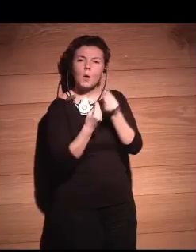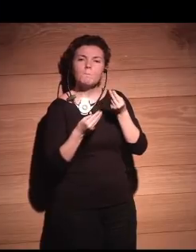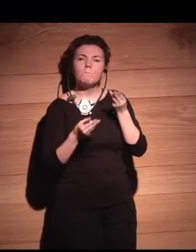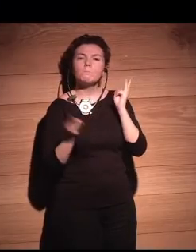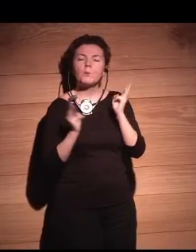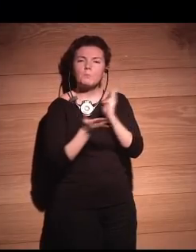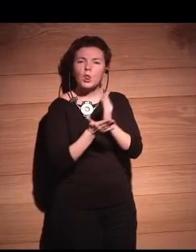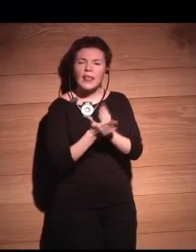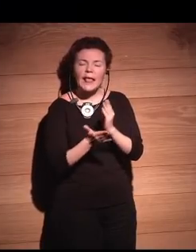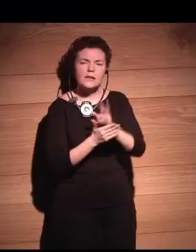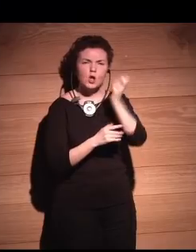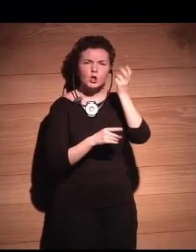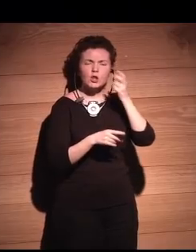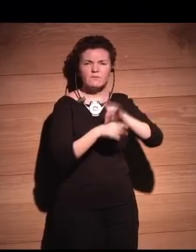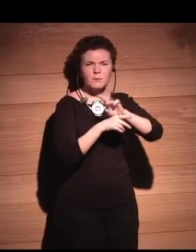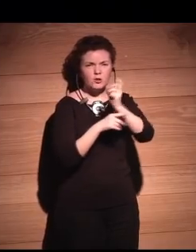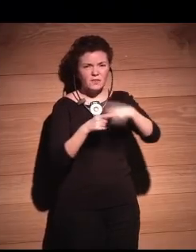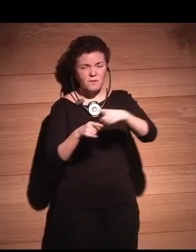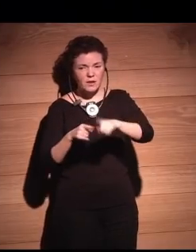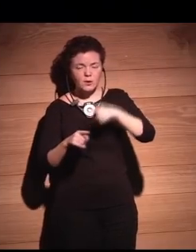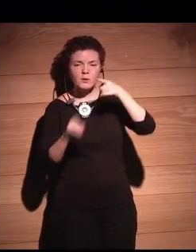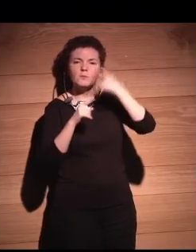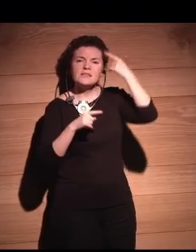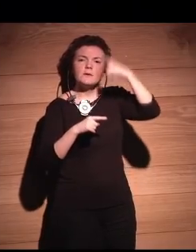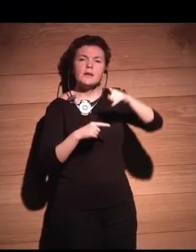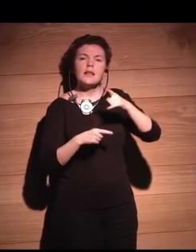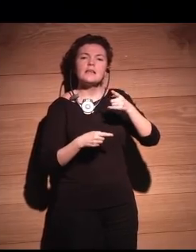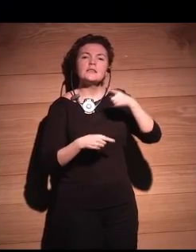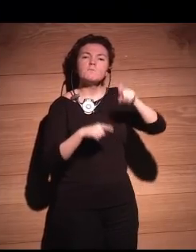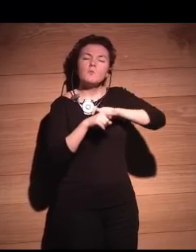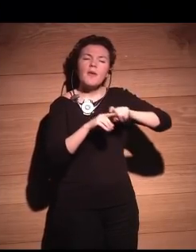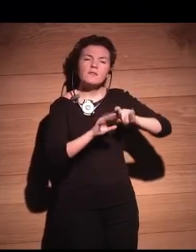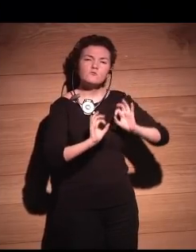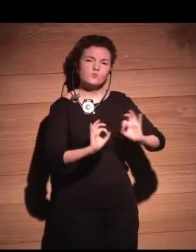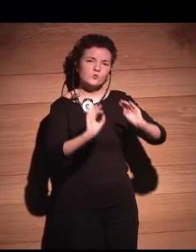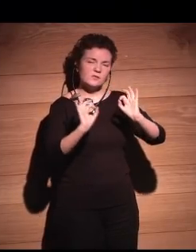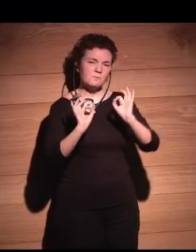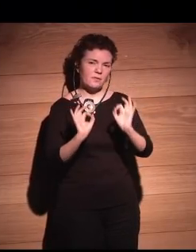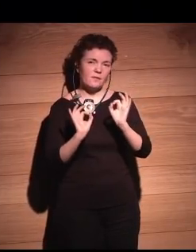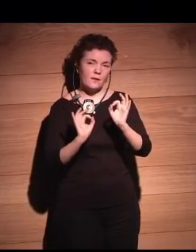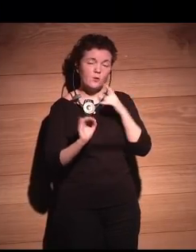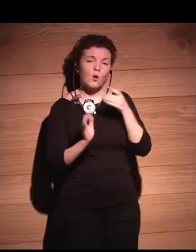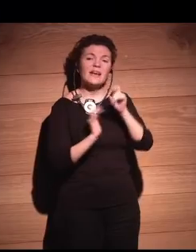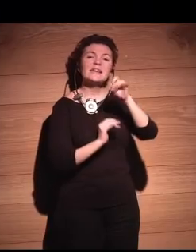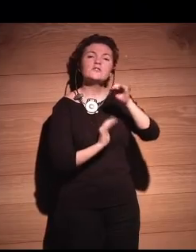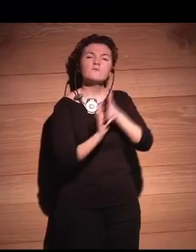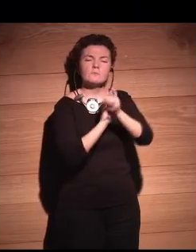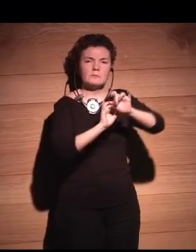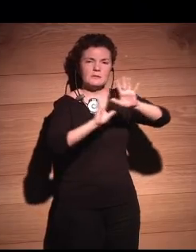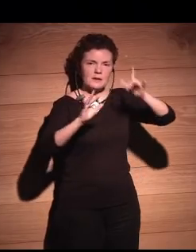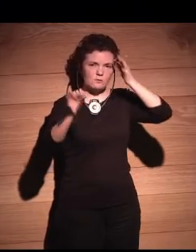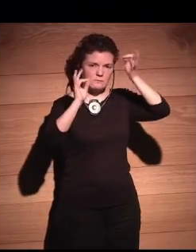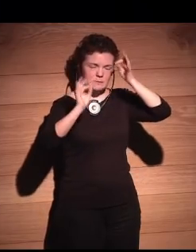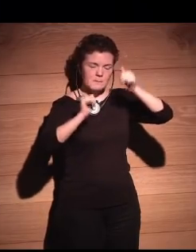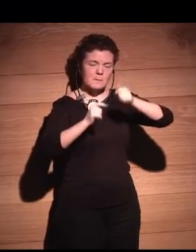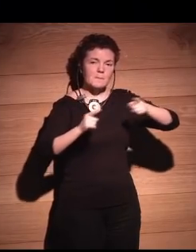otro tipo de trastornos. Se trata de que conozcamos cuáles son las propiedades exclusivas, que lo vamos a ver ahora un poquito más con Christoph.